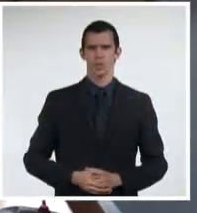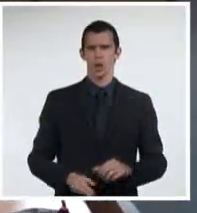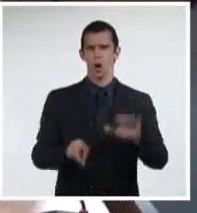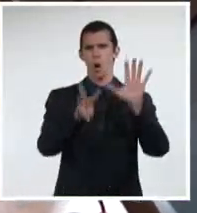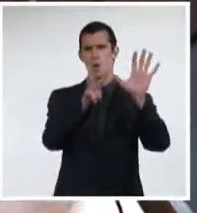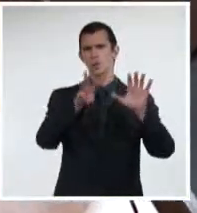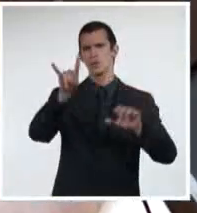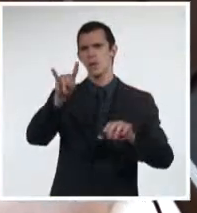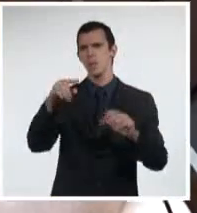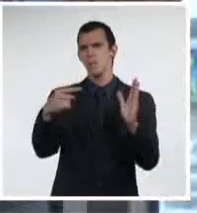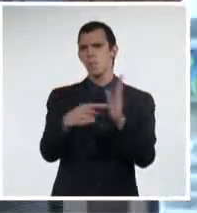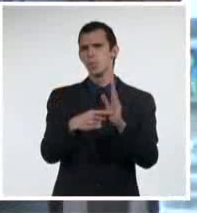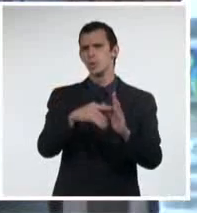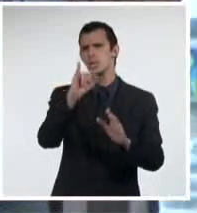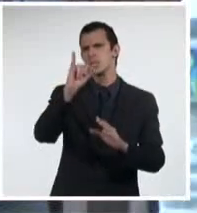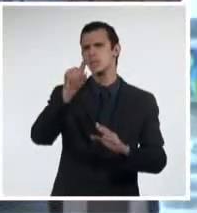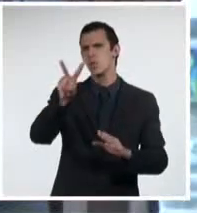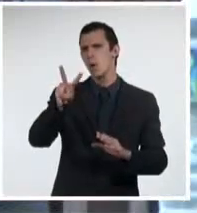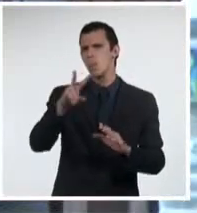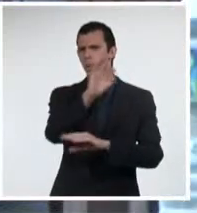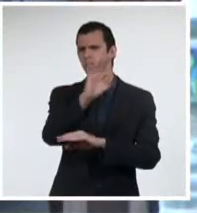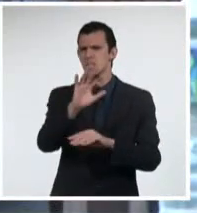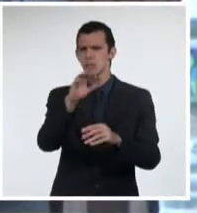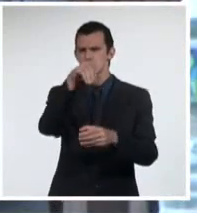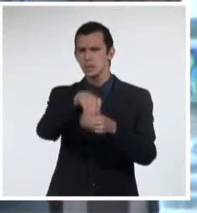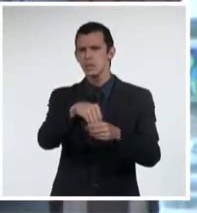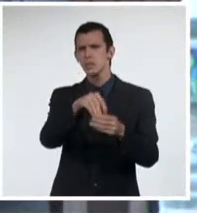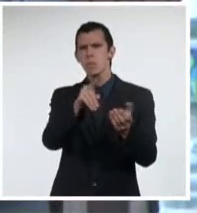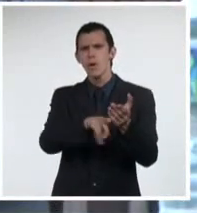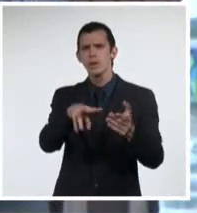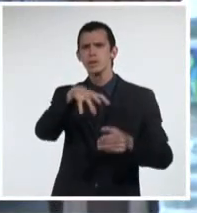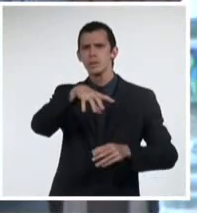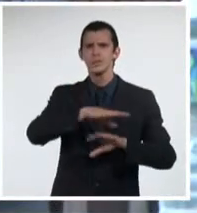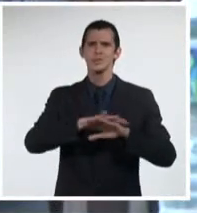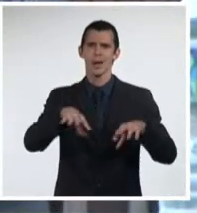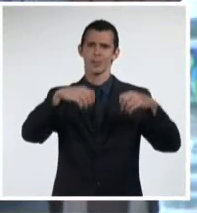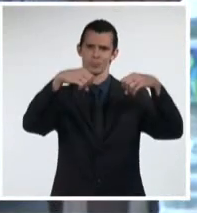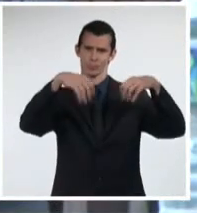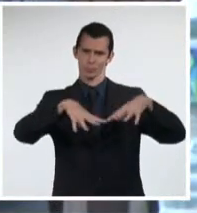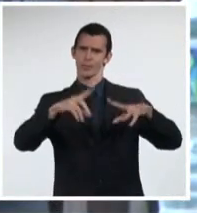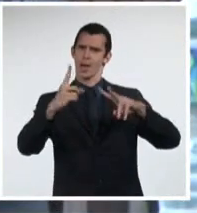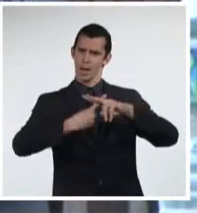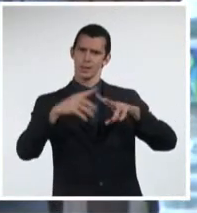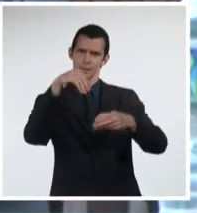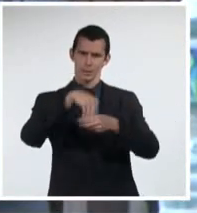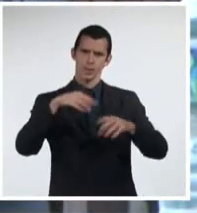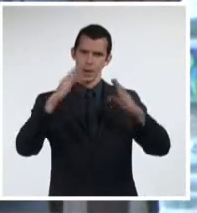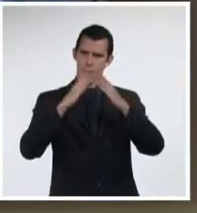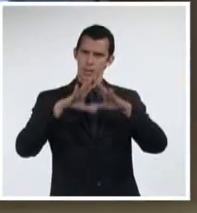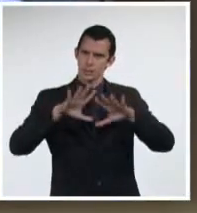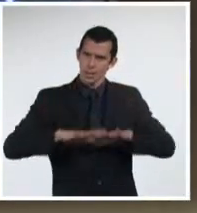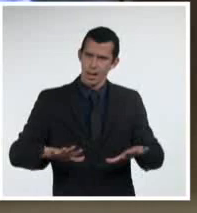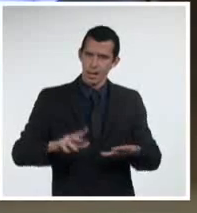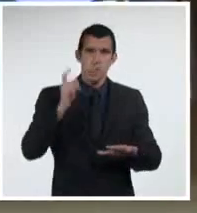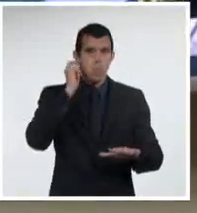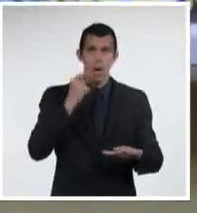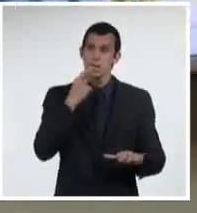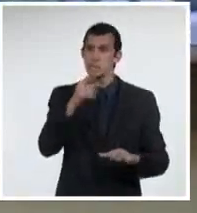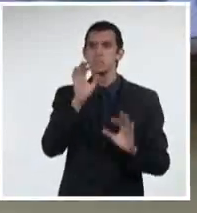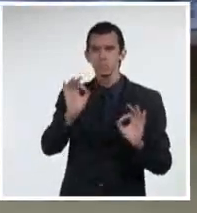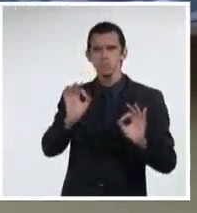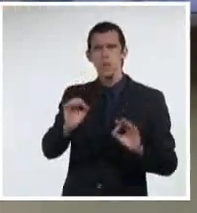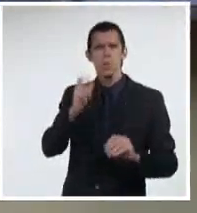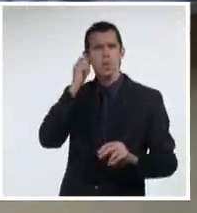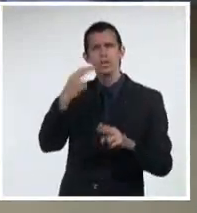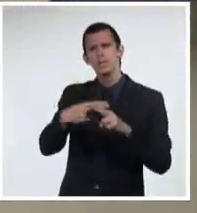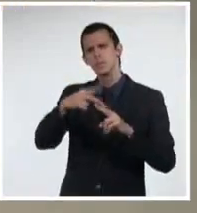89,52% de los pinareños reciben ya la electricidad en sus viviendas. Así lo aseguró la presidenta del Consejo de Defensa Provincial, Yamilé